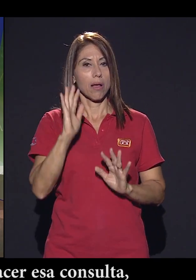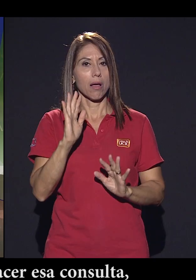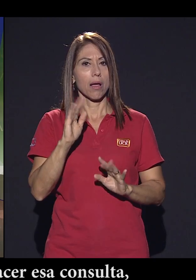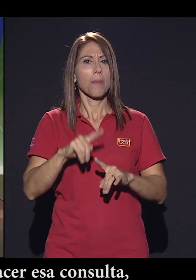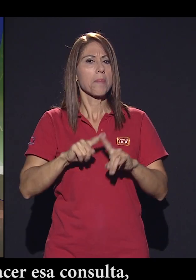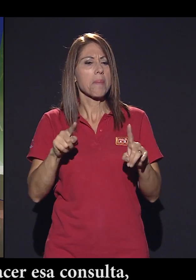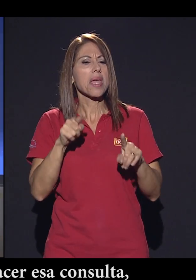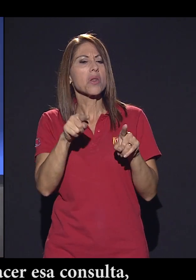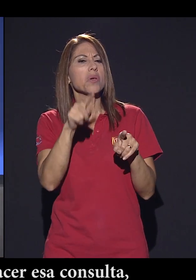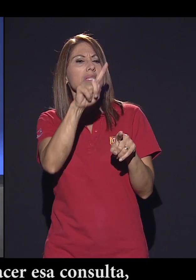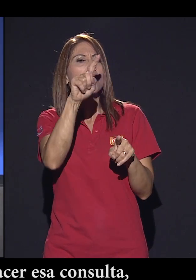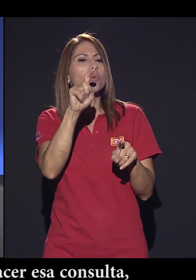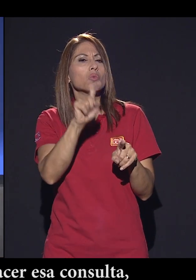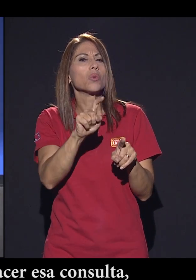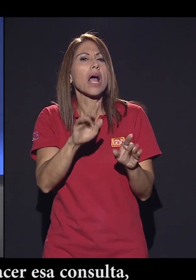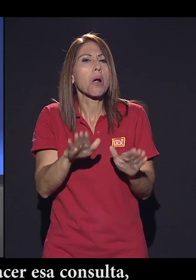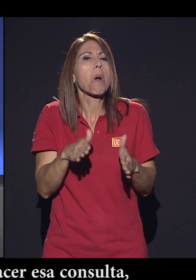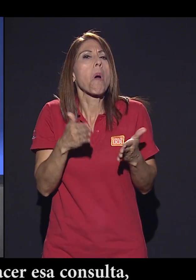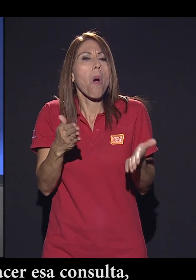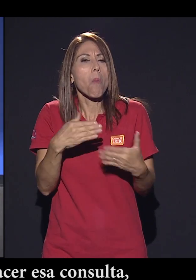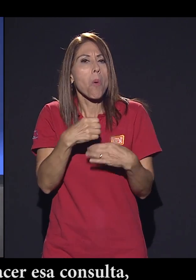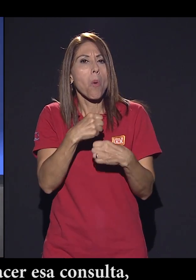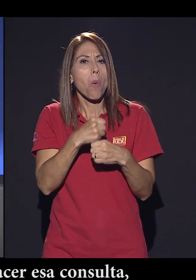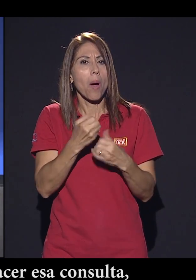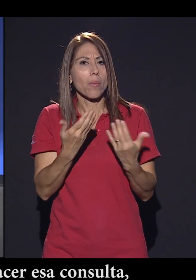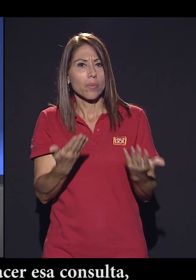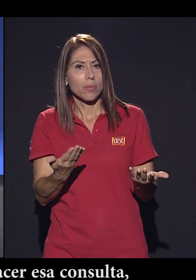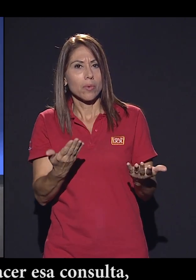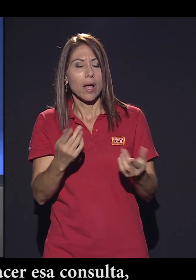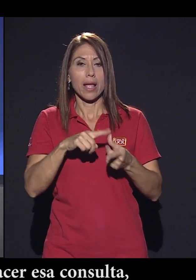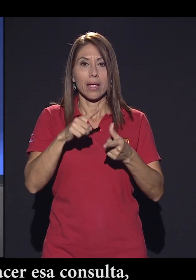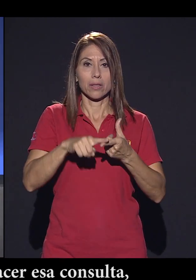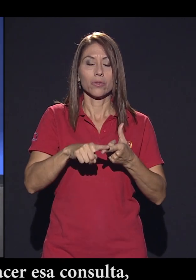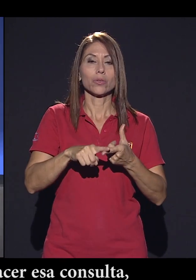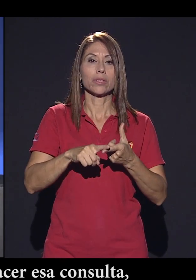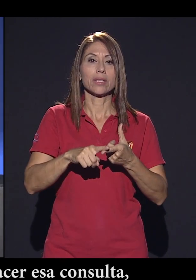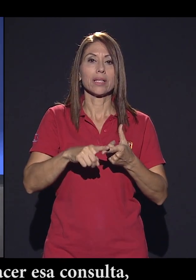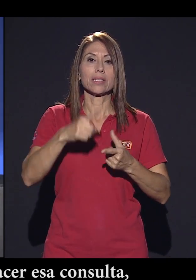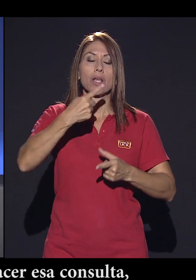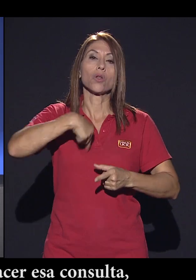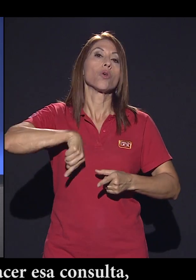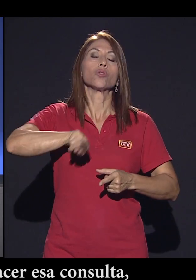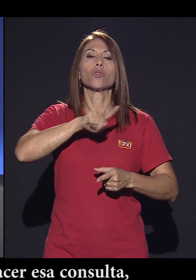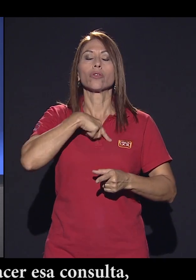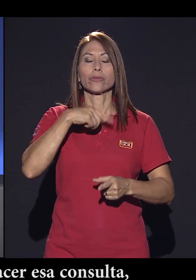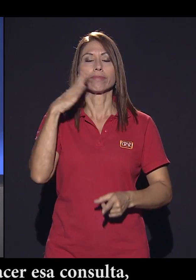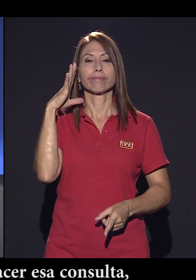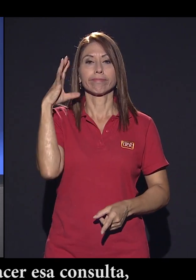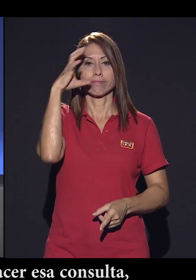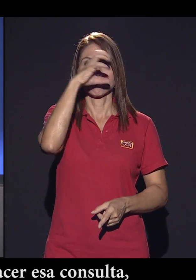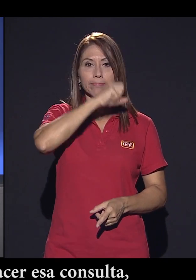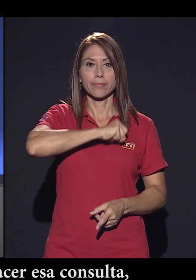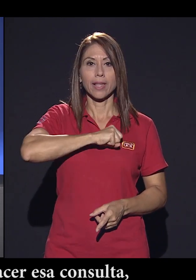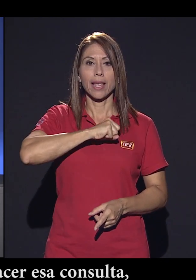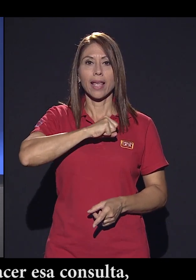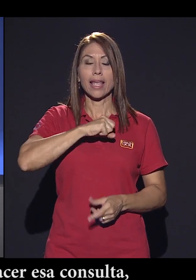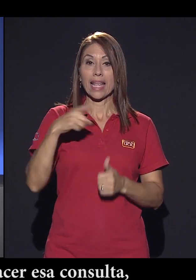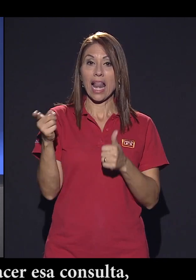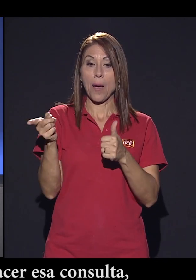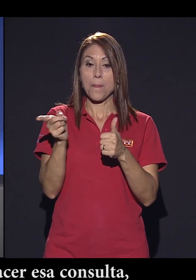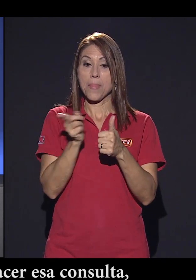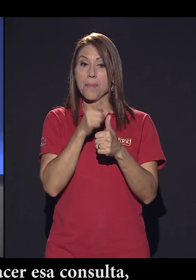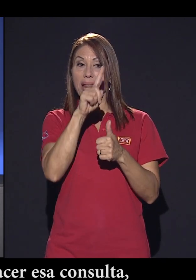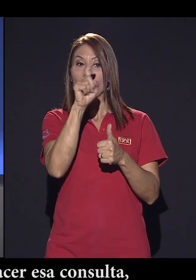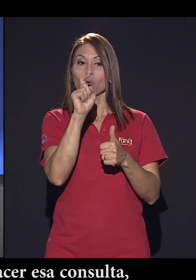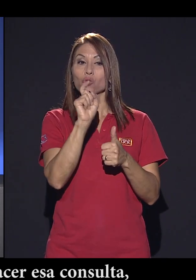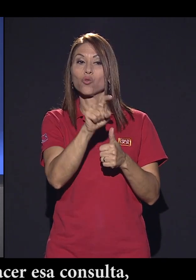conscientes, dijimos, pero ¿cómo vamos a hacer la consulta? Entonces nos percatamos que